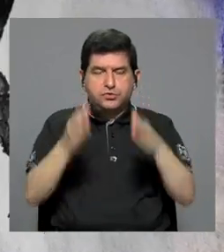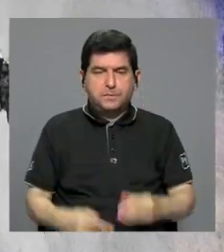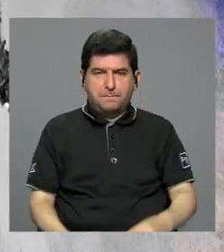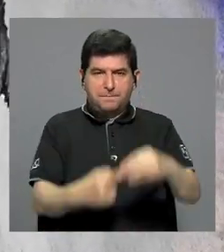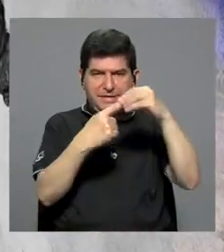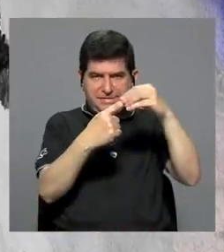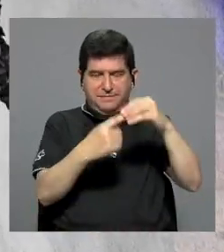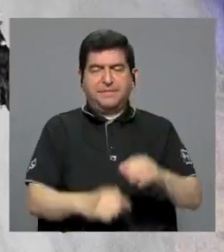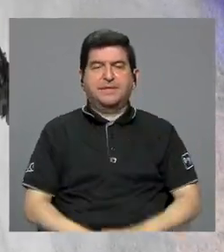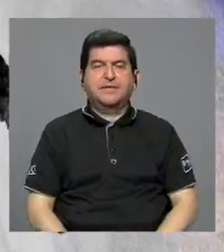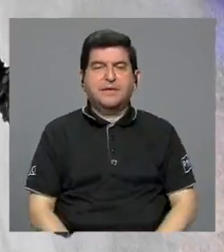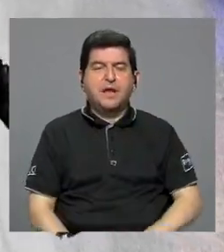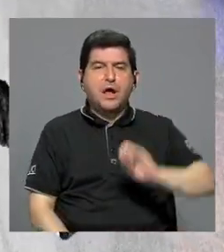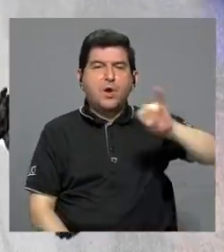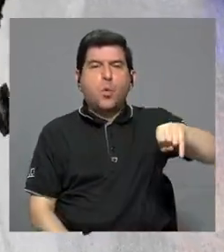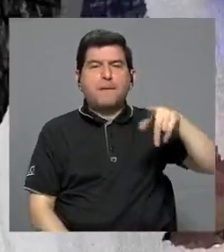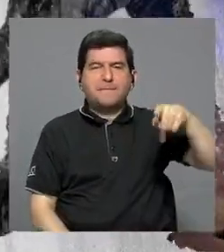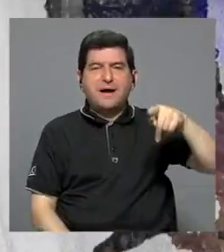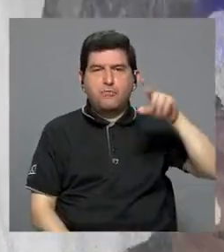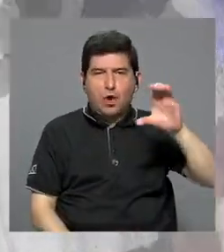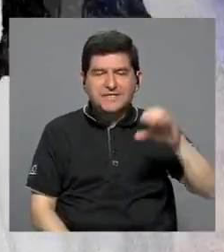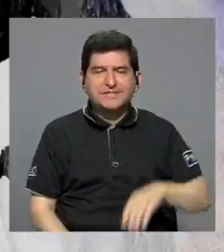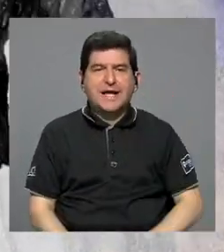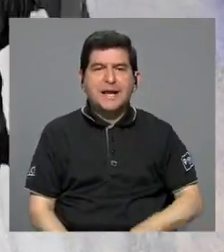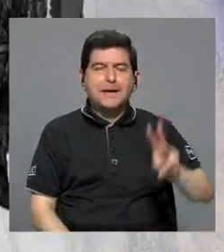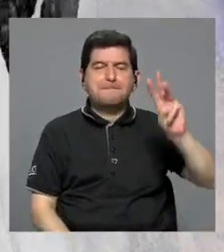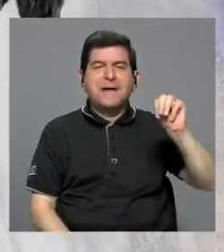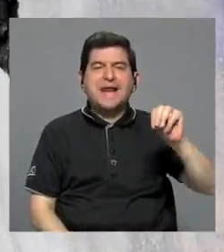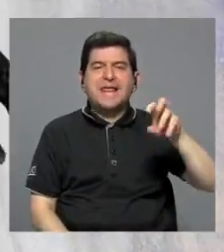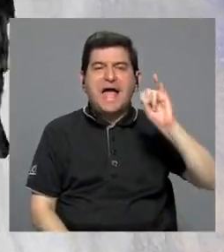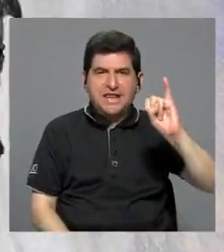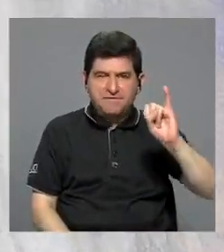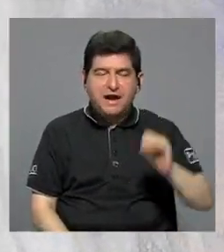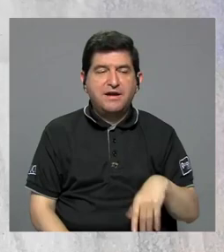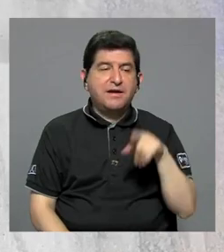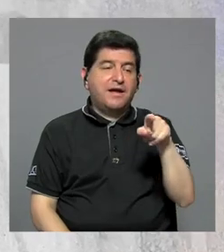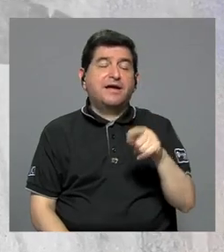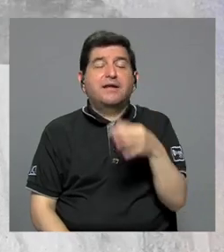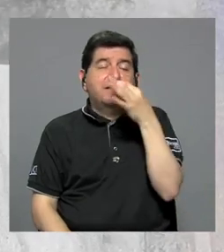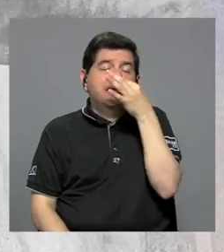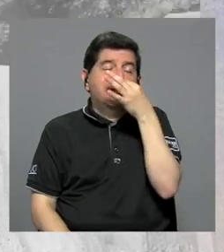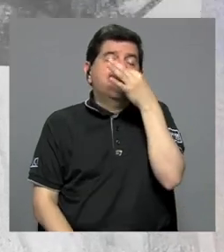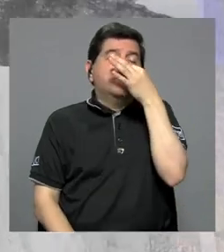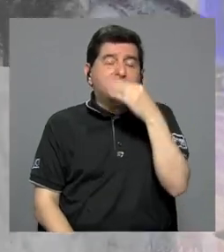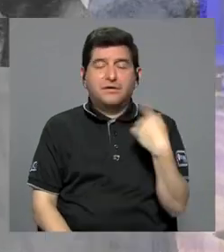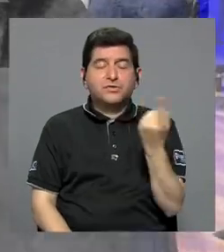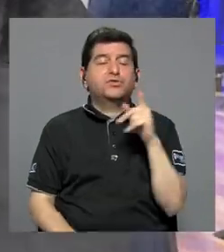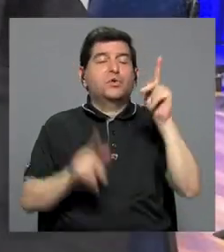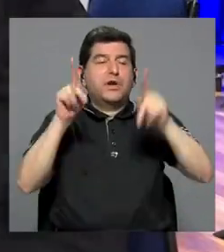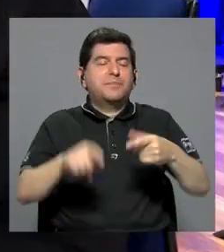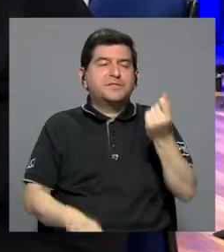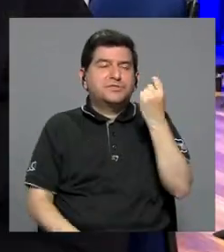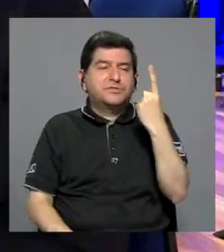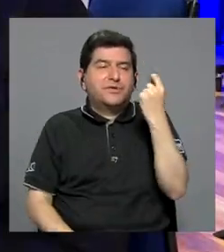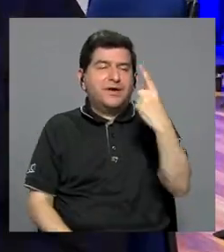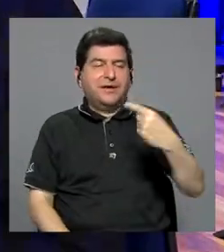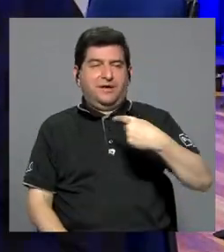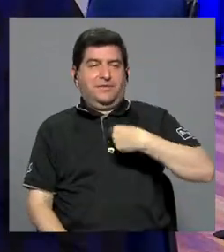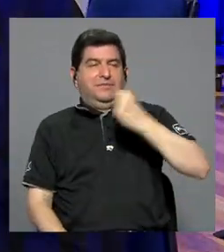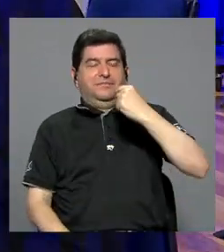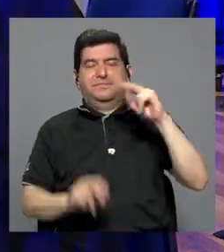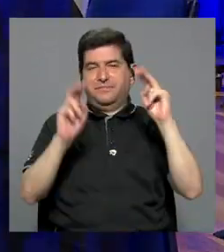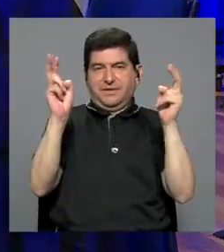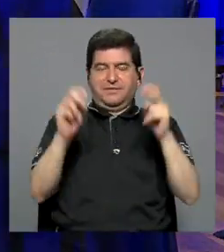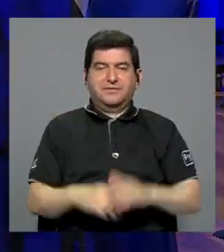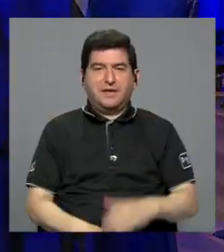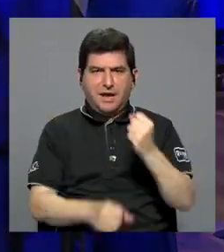protagonistas principales. Es Juan Pablo Castel y María Iribarne, de quien él está enamorado y que dice que es la única persona que lo puede